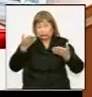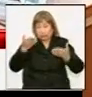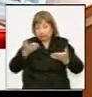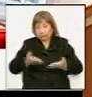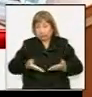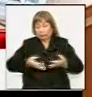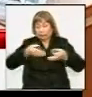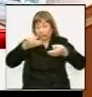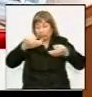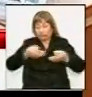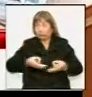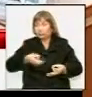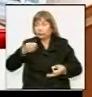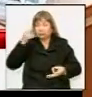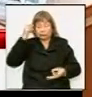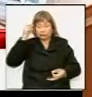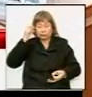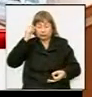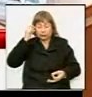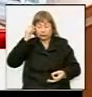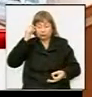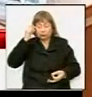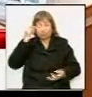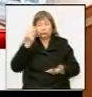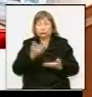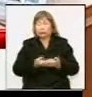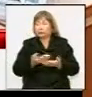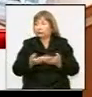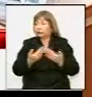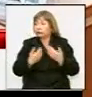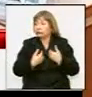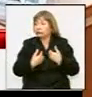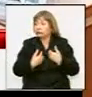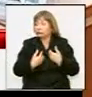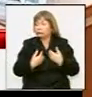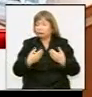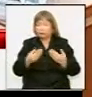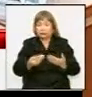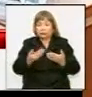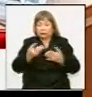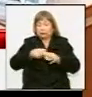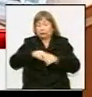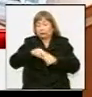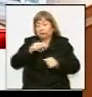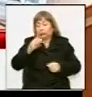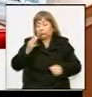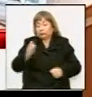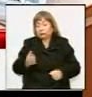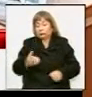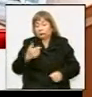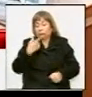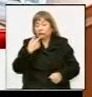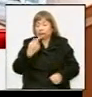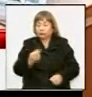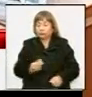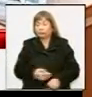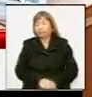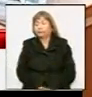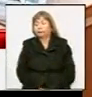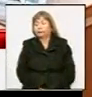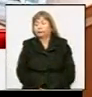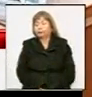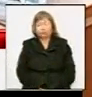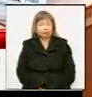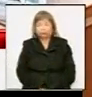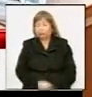es eminentemente político y que tiene que, por decoro, dar un paso, que eso he venido a decir, porque yo